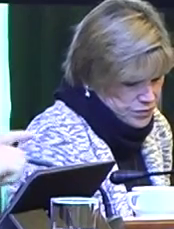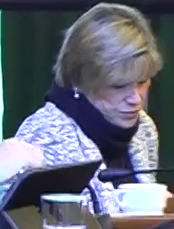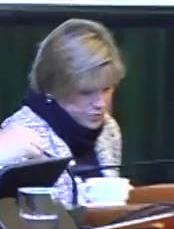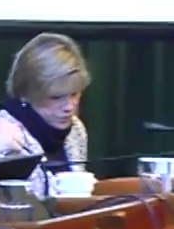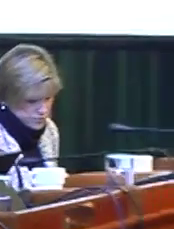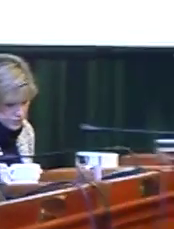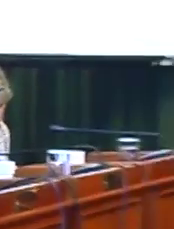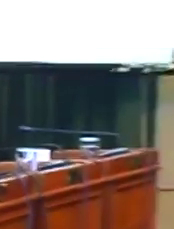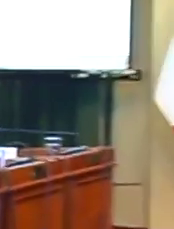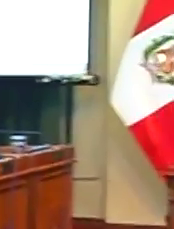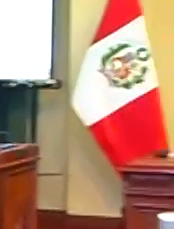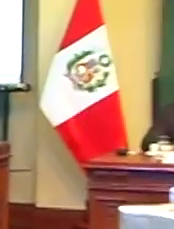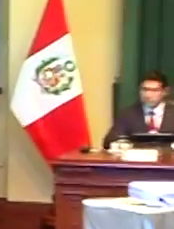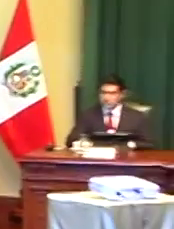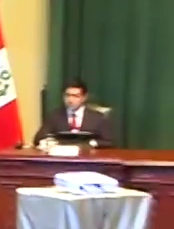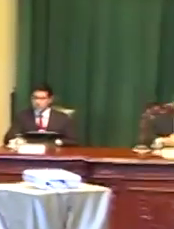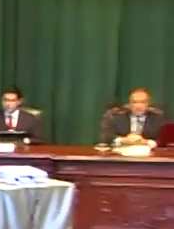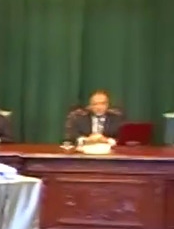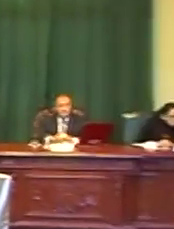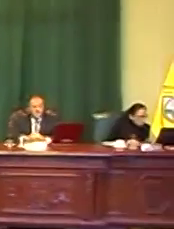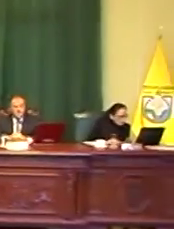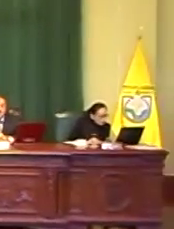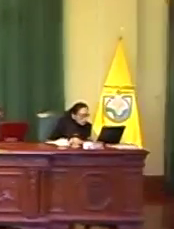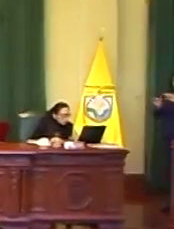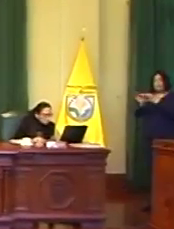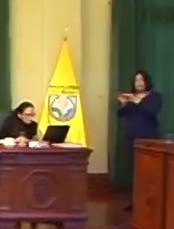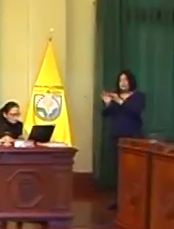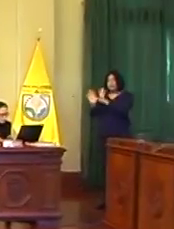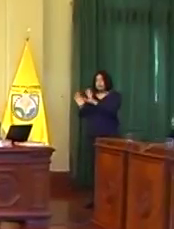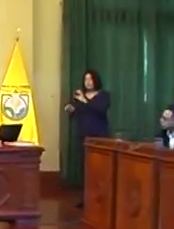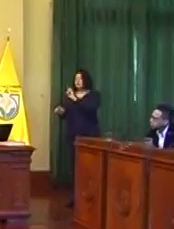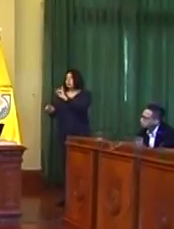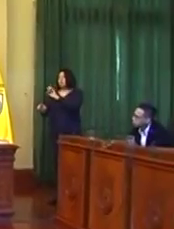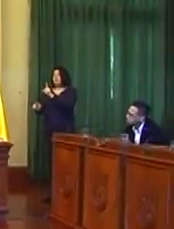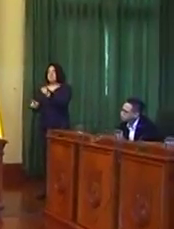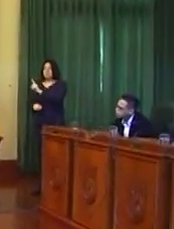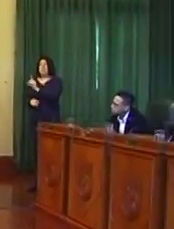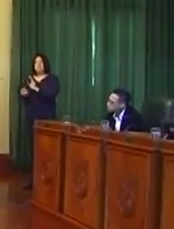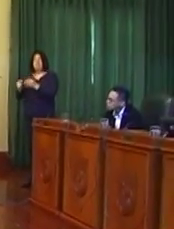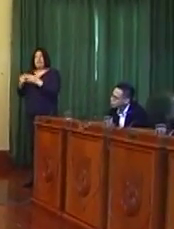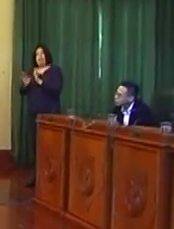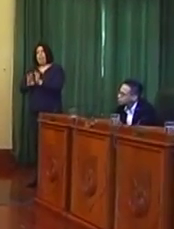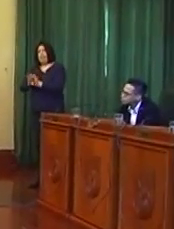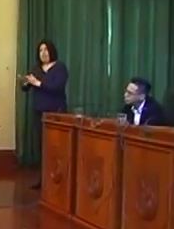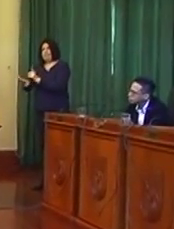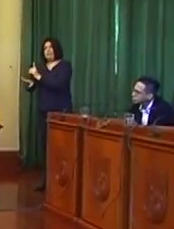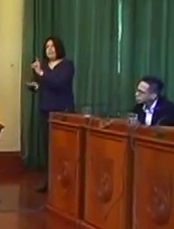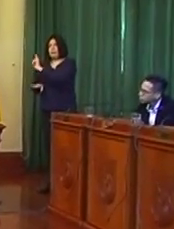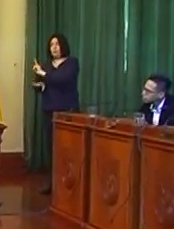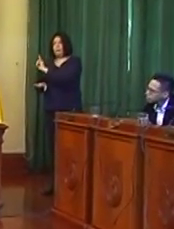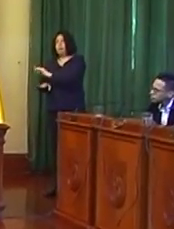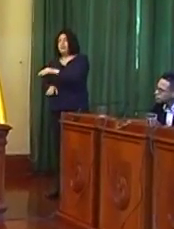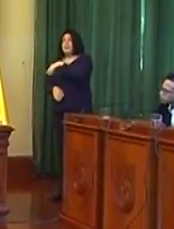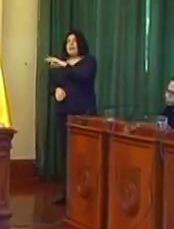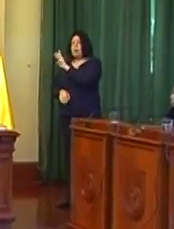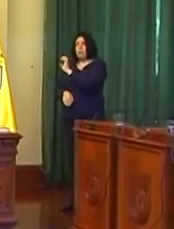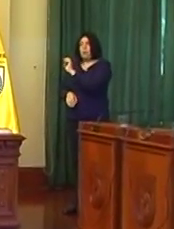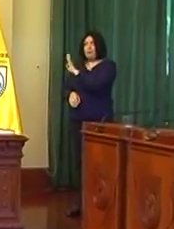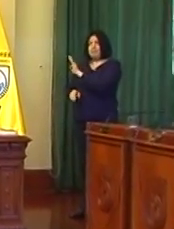Gracias. Solo una precisión, señor Sousa, no tiene nada que ver con el uso de la página web. Este es